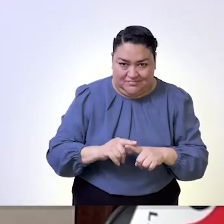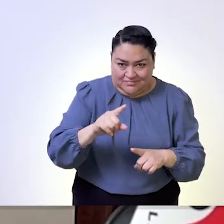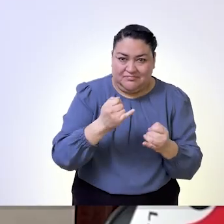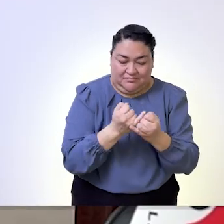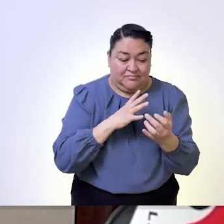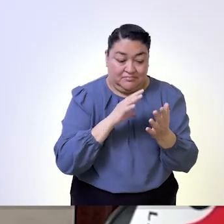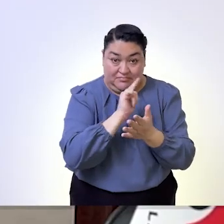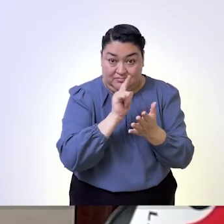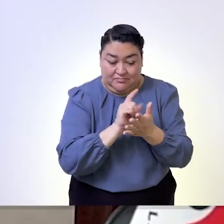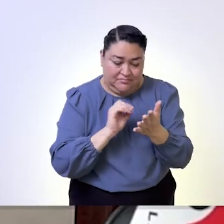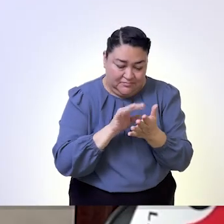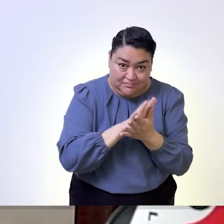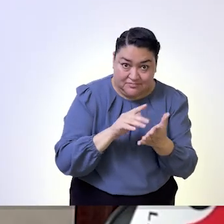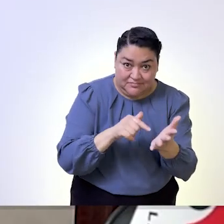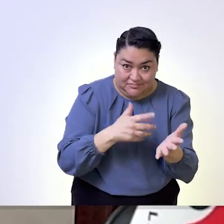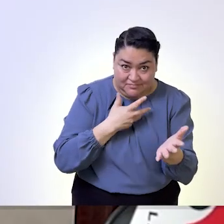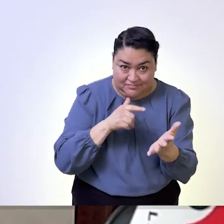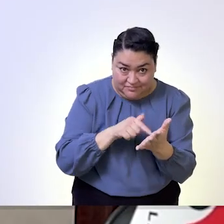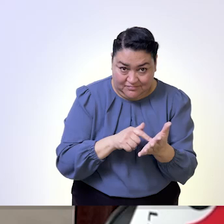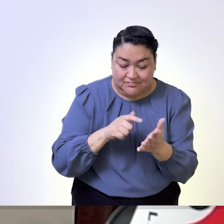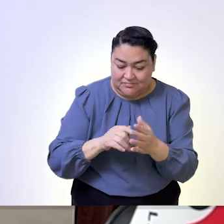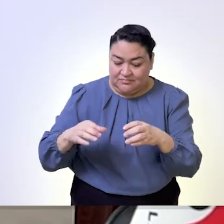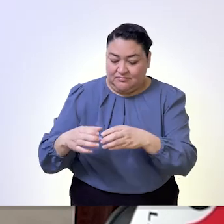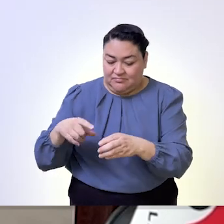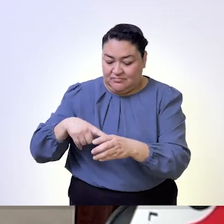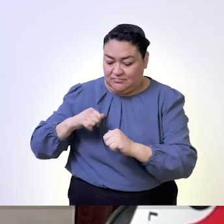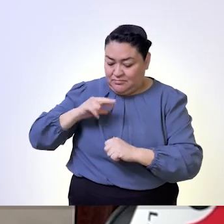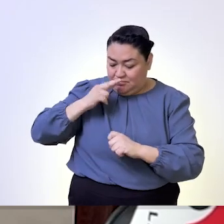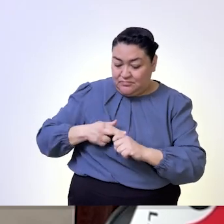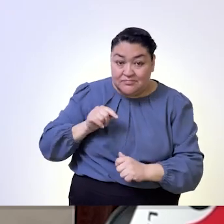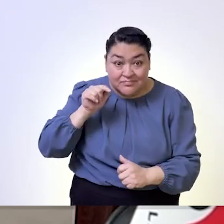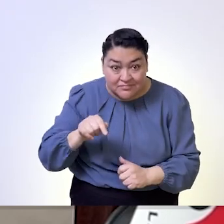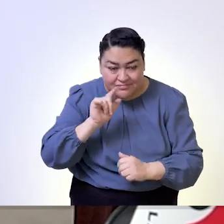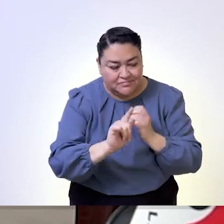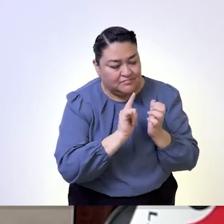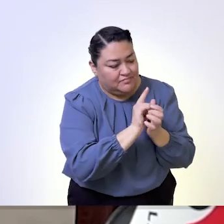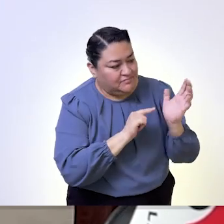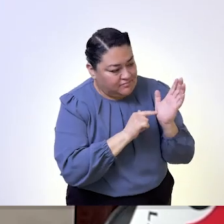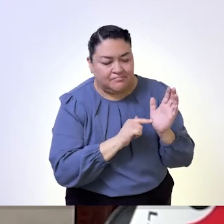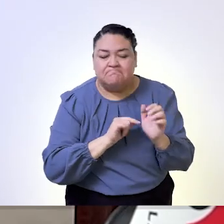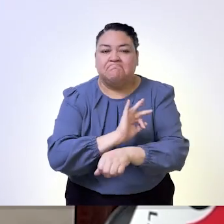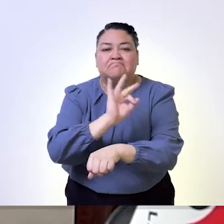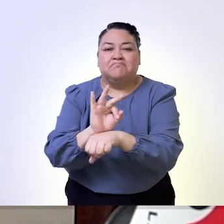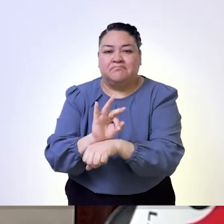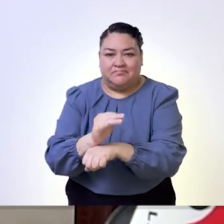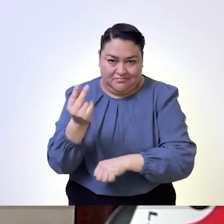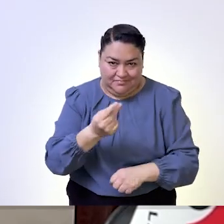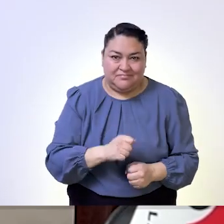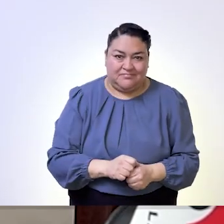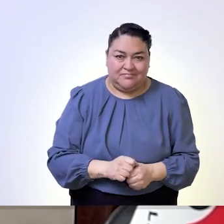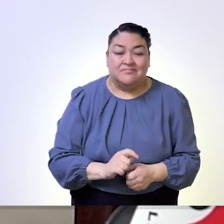todo también con la previsión de un órgano encargado de aplicar esas reglas.